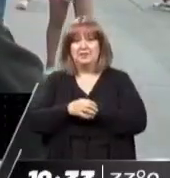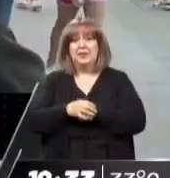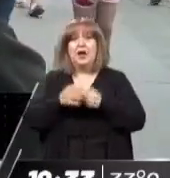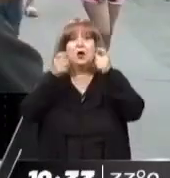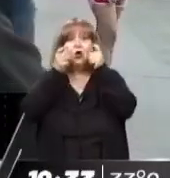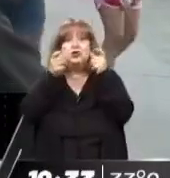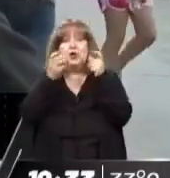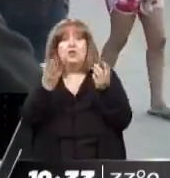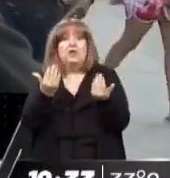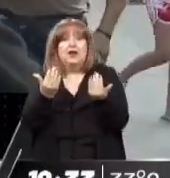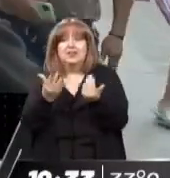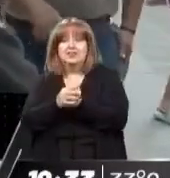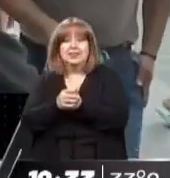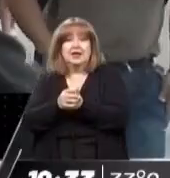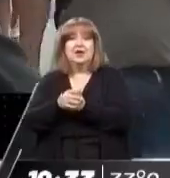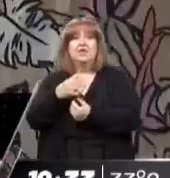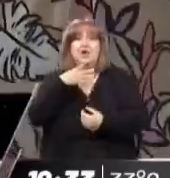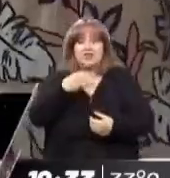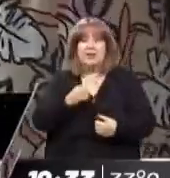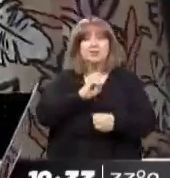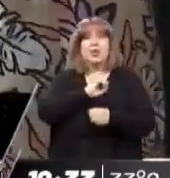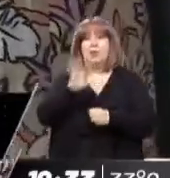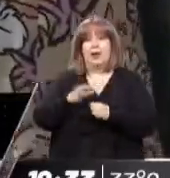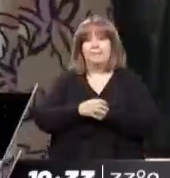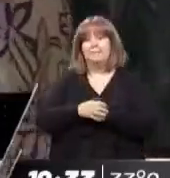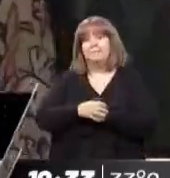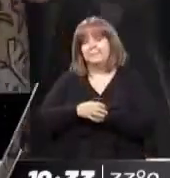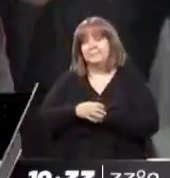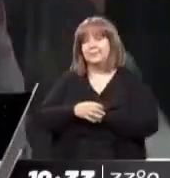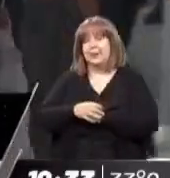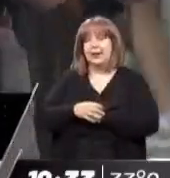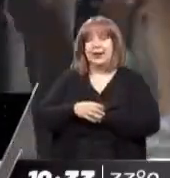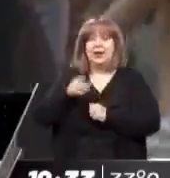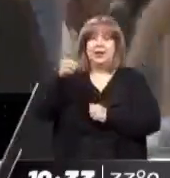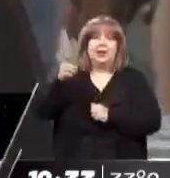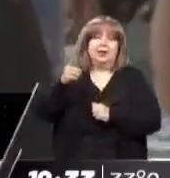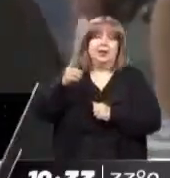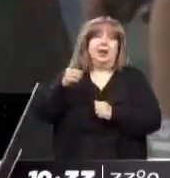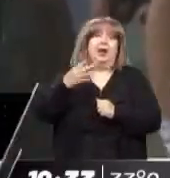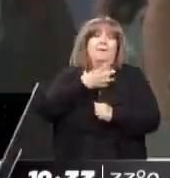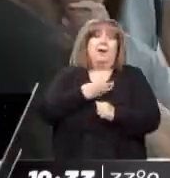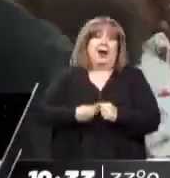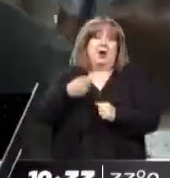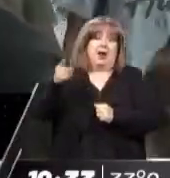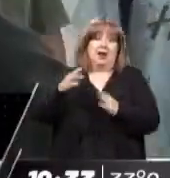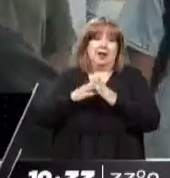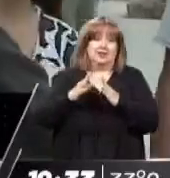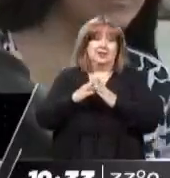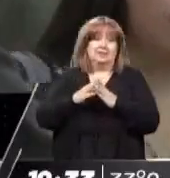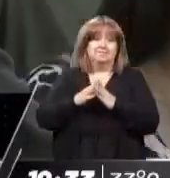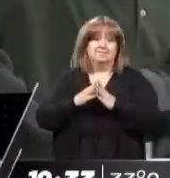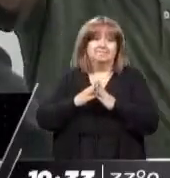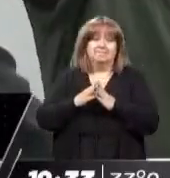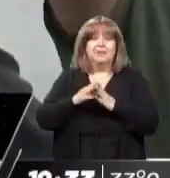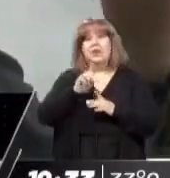nada. Un desastre. O sea que esta Navidad Papá Noel no viene a su casa. No, puede venir, a lo menos